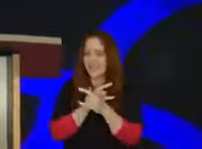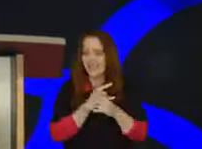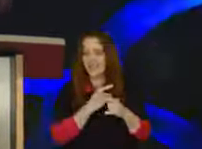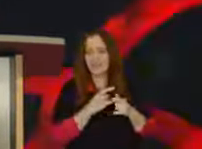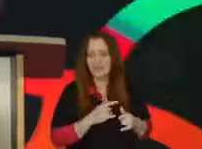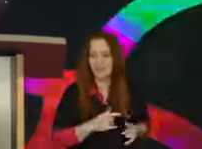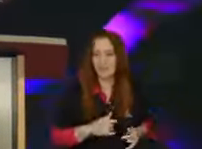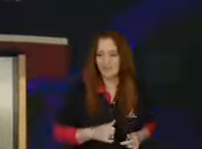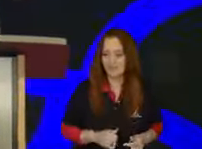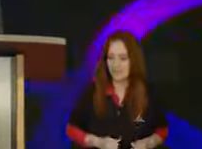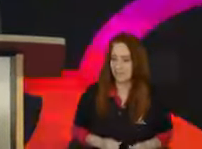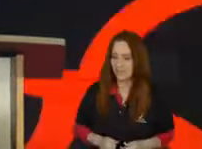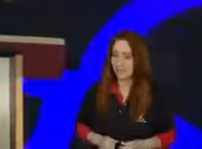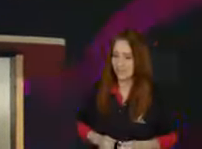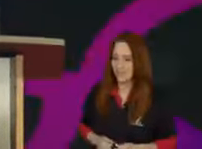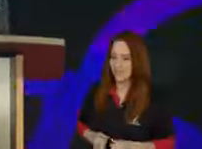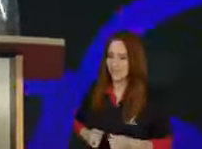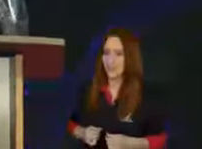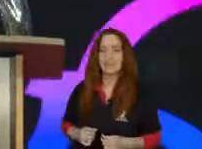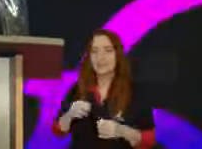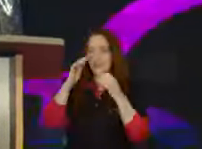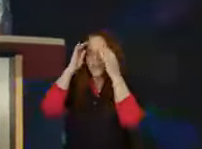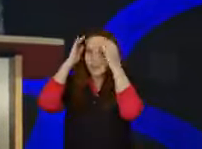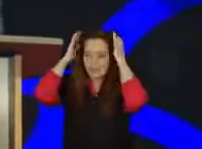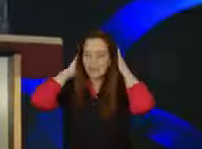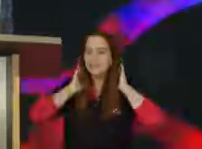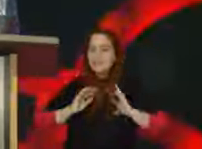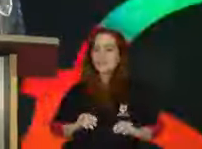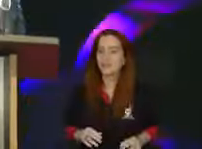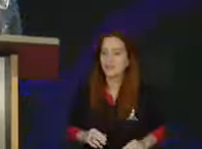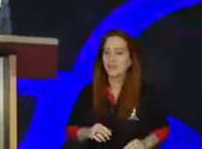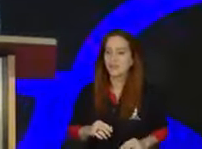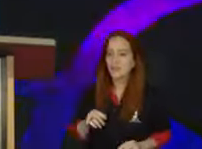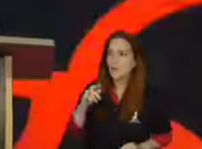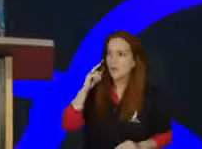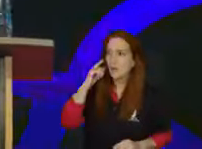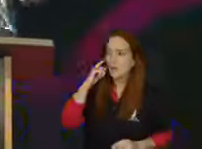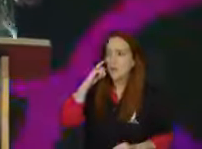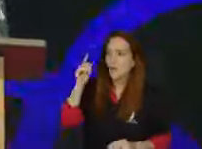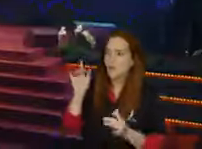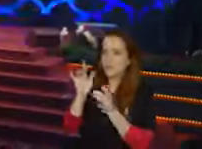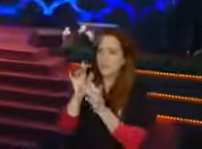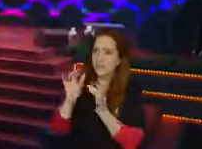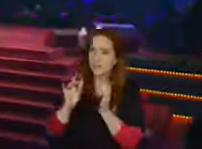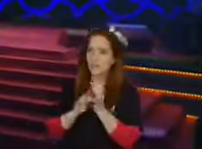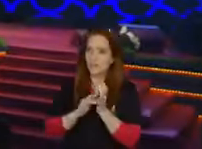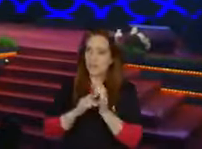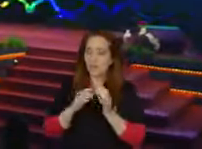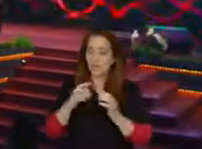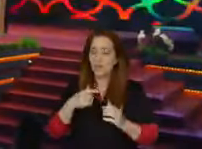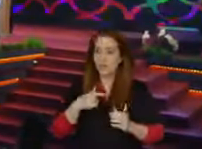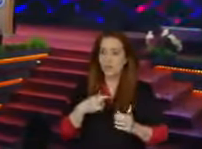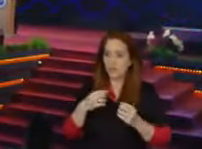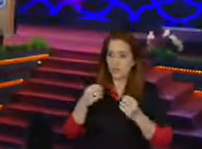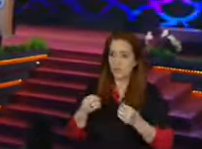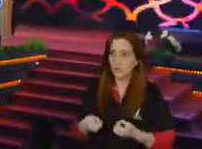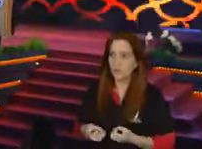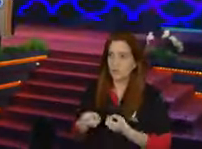Sí, porque a Jesús le debo la vida entera. Señor, te damos gracias. Porque si hoy estamos